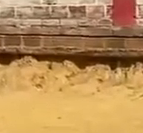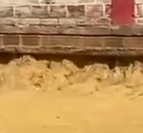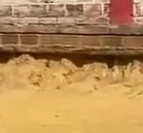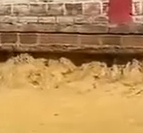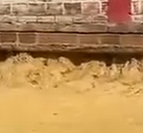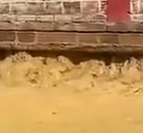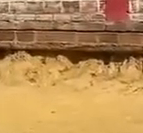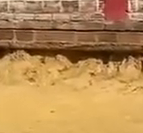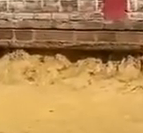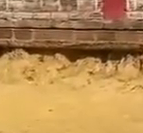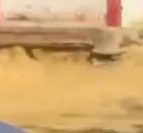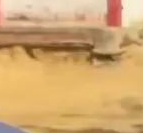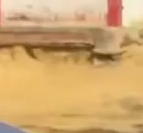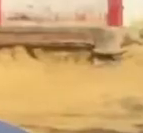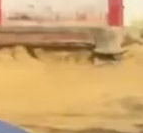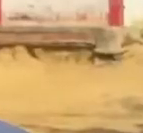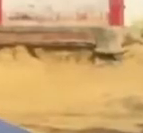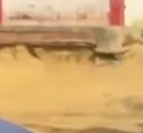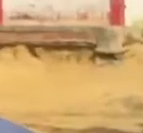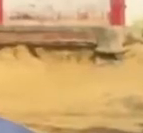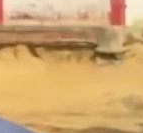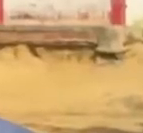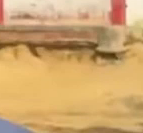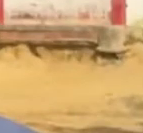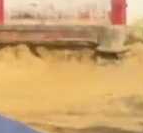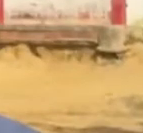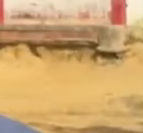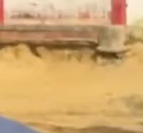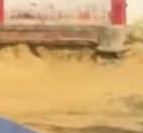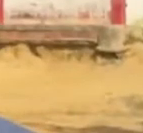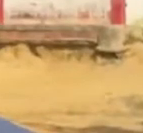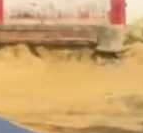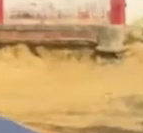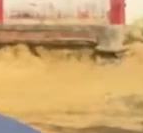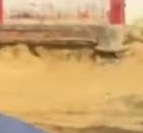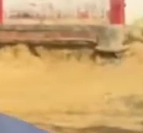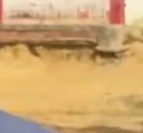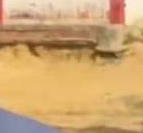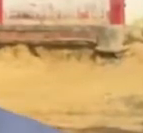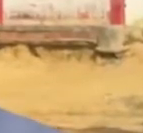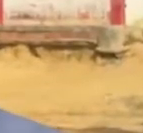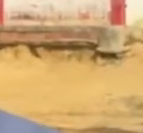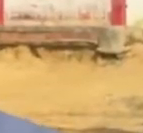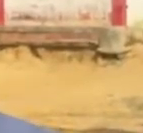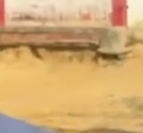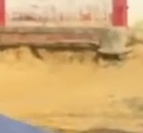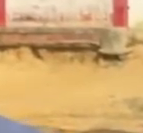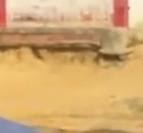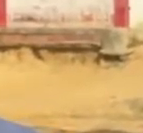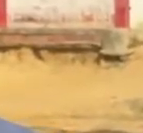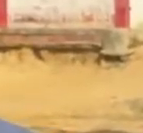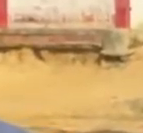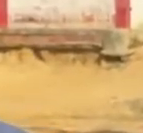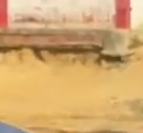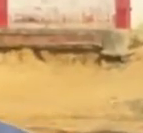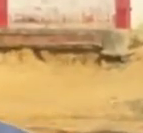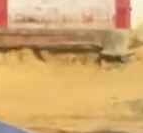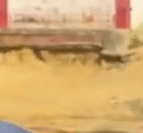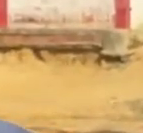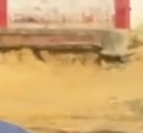Y nos sentimos muy contentos ya habiéndola oficializado, porque esto es un paso